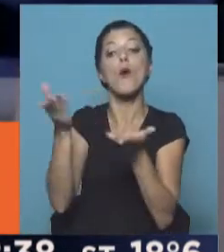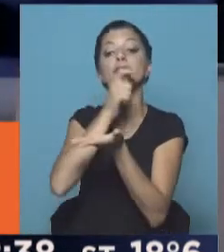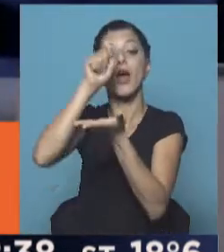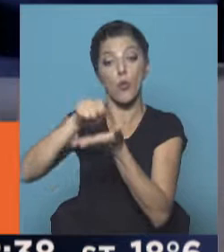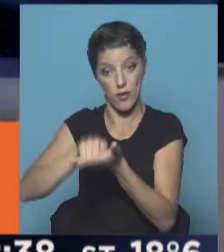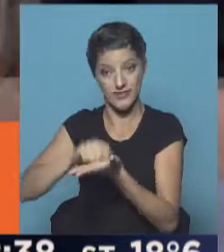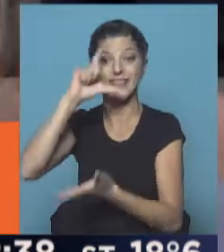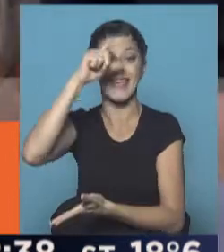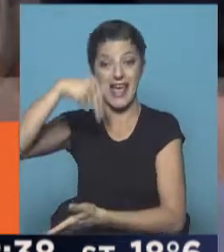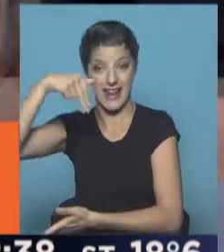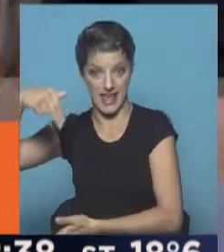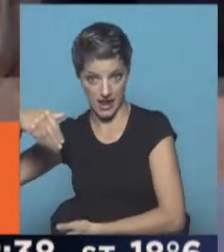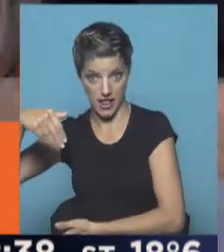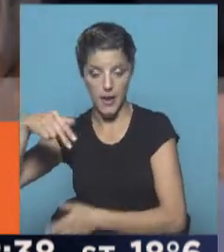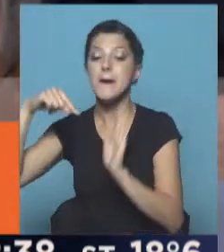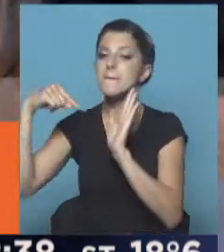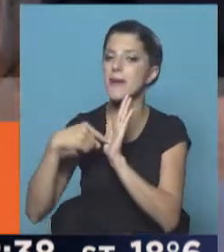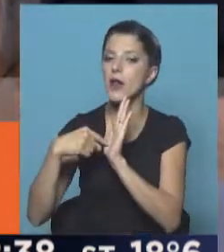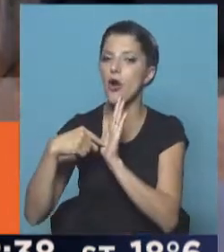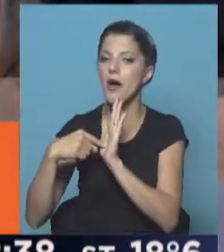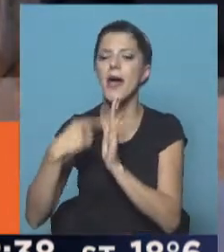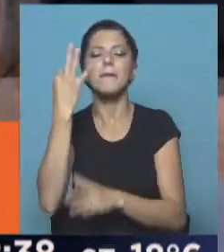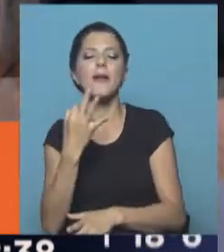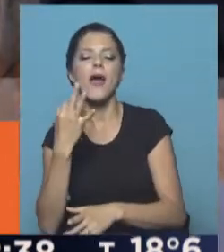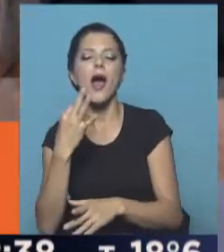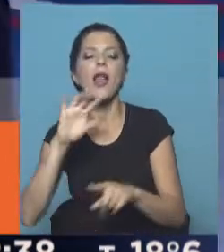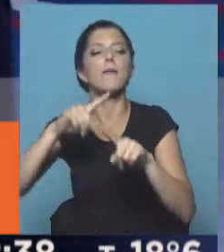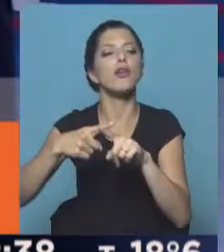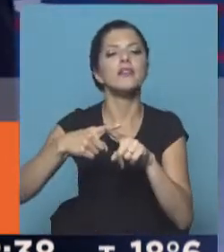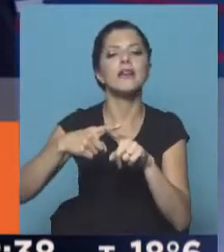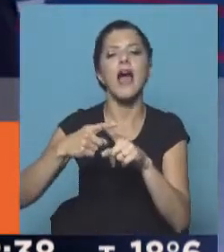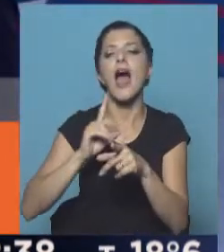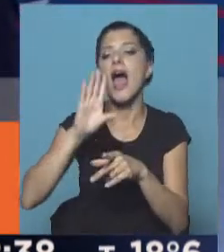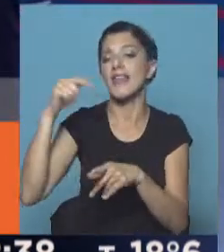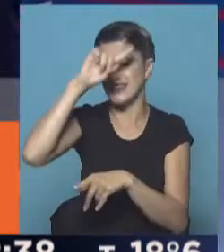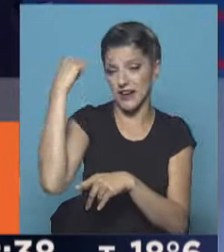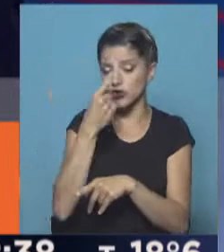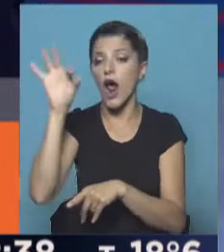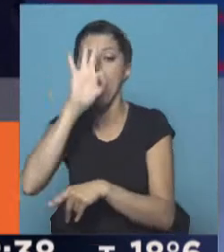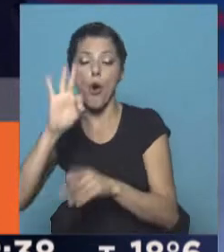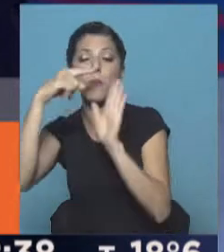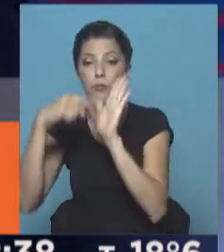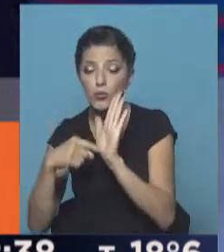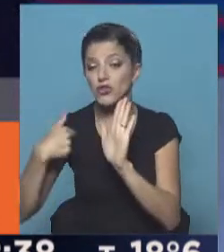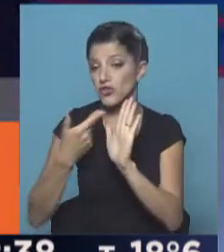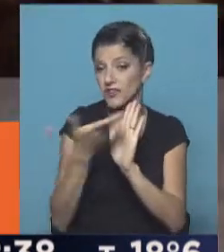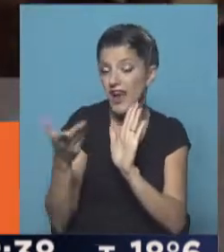la exsecretaria no logró convencer ni en política exterior ni en materia social los puntos clave de su